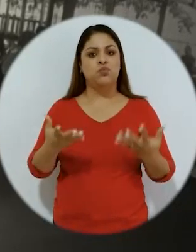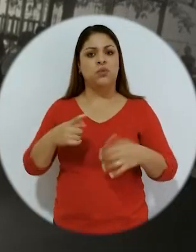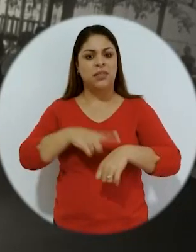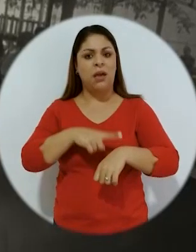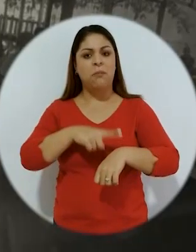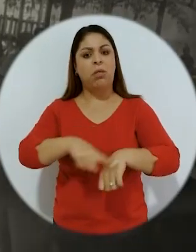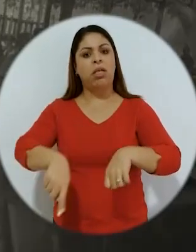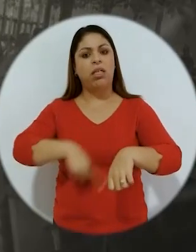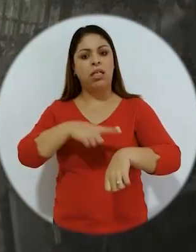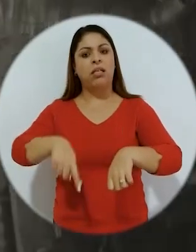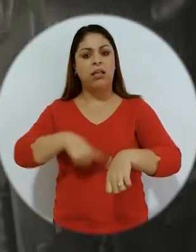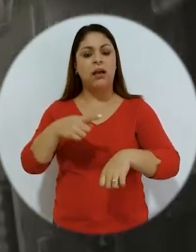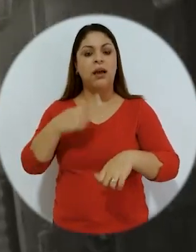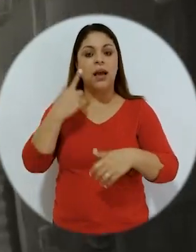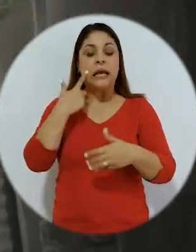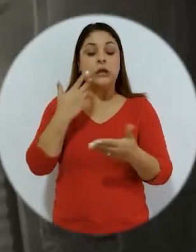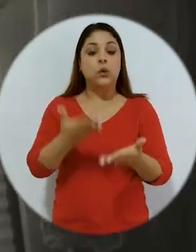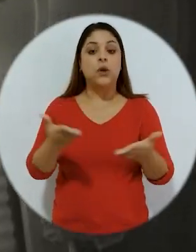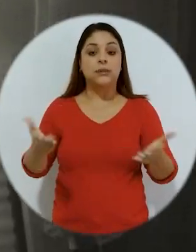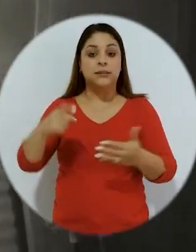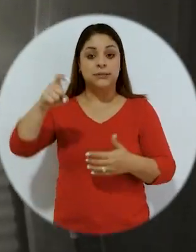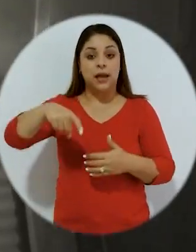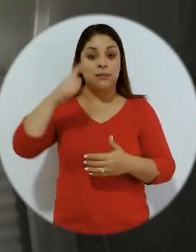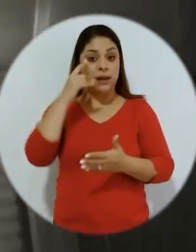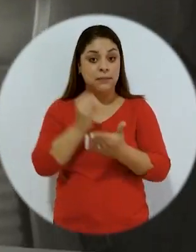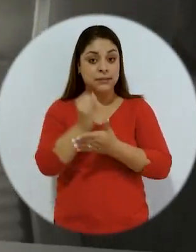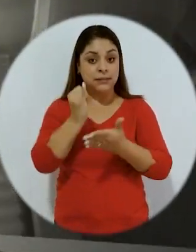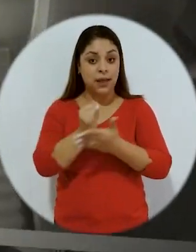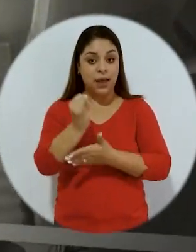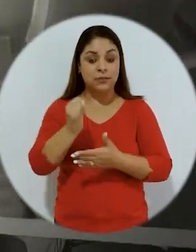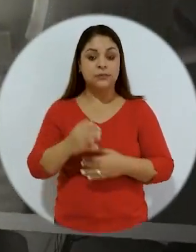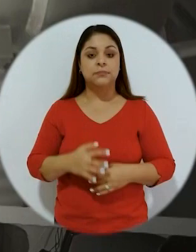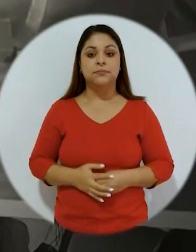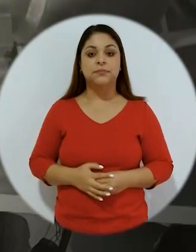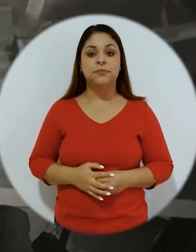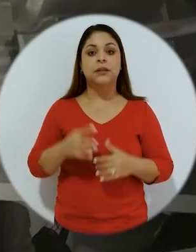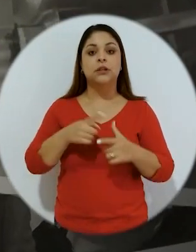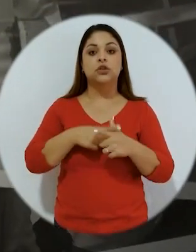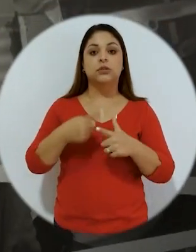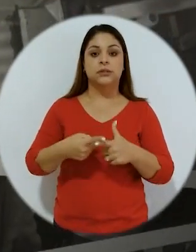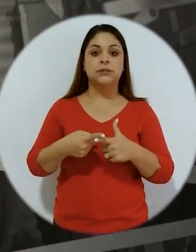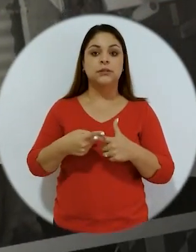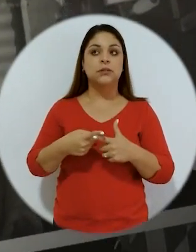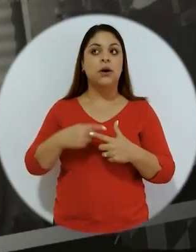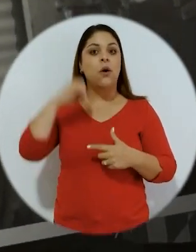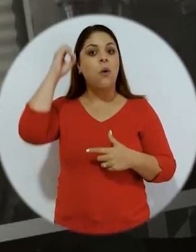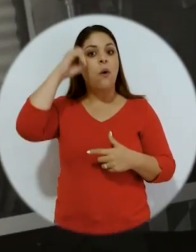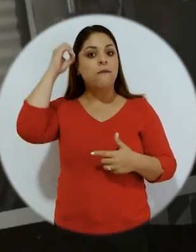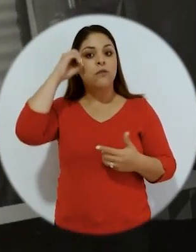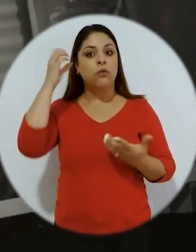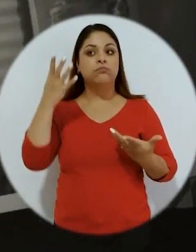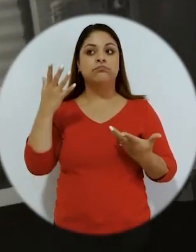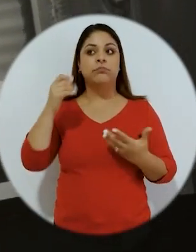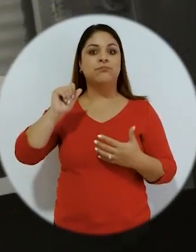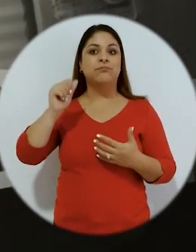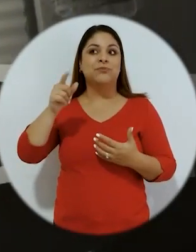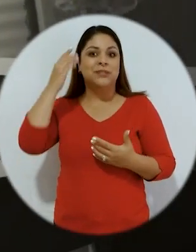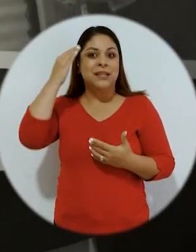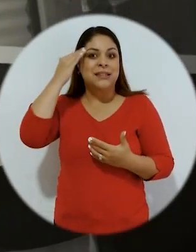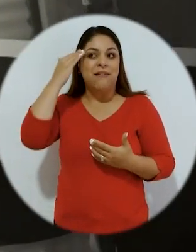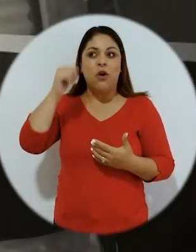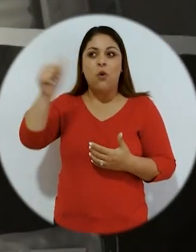mucho tiempo en tener los insumos necesarios para investigar. Y en un mundo competitivo, pues obviamente otros